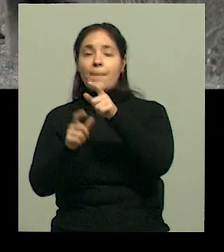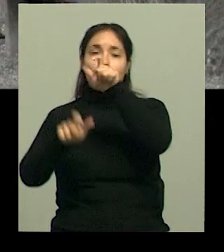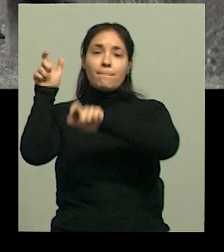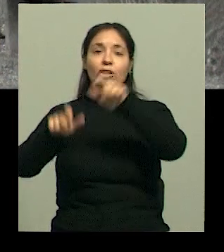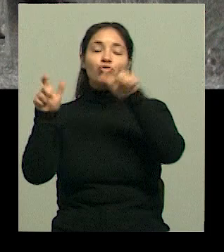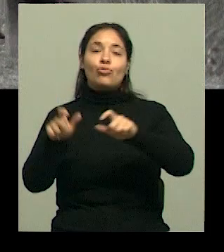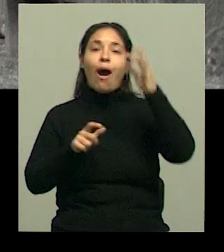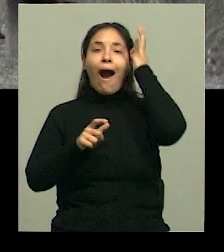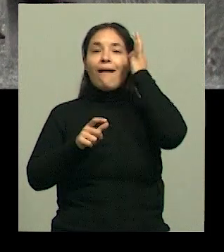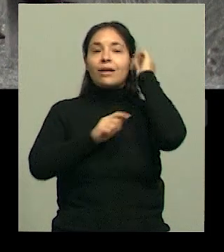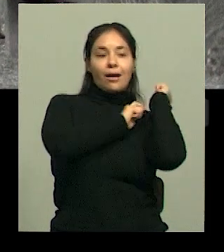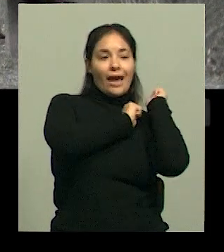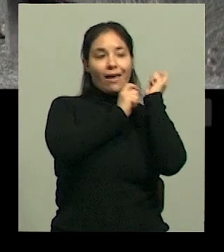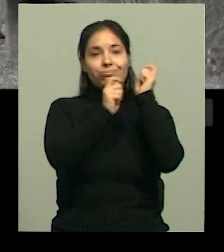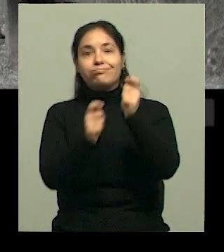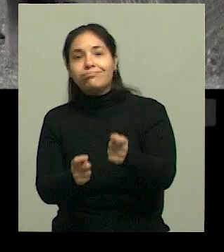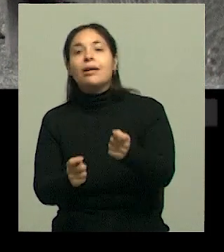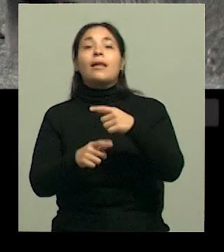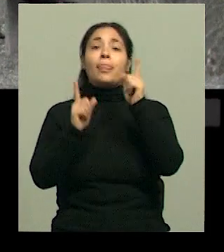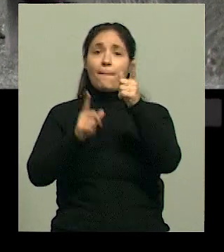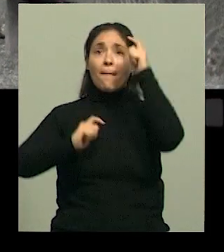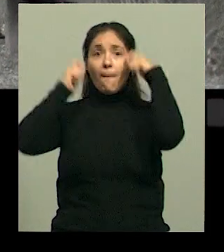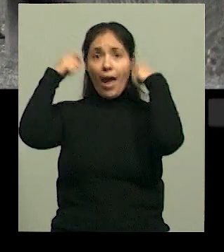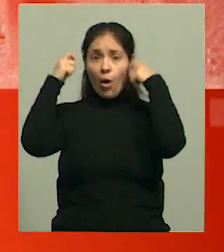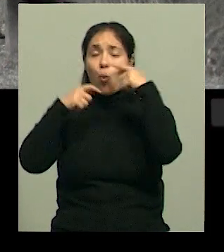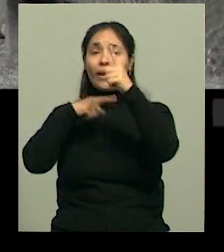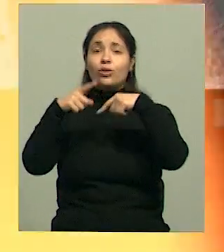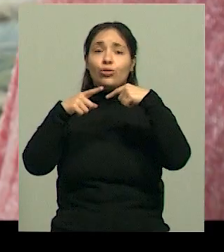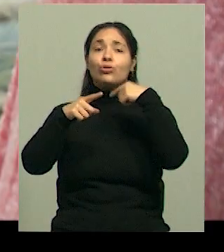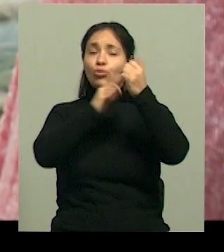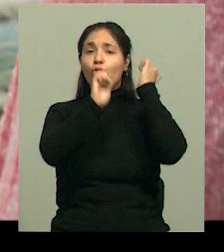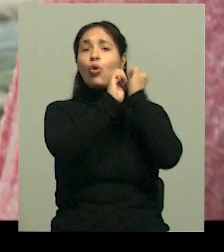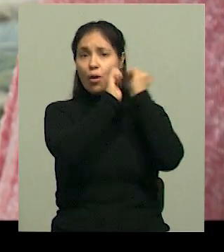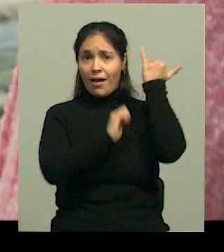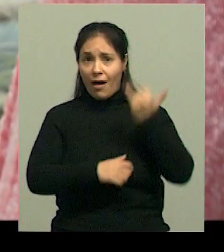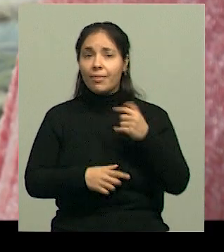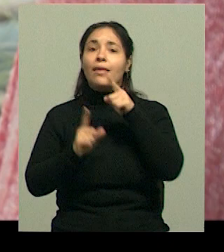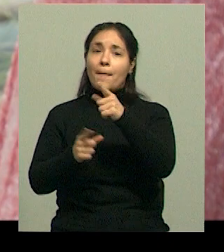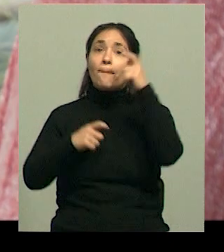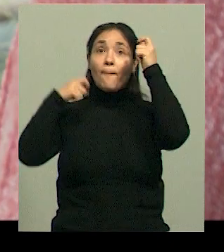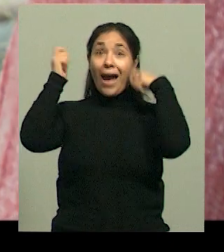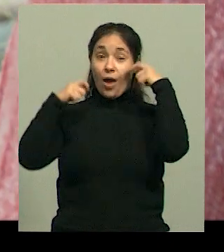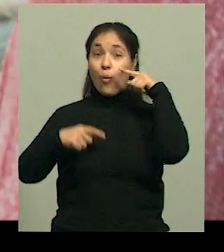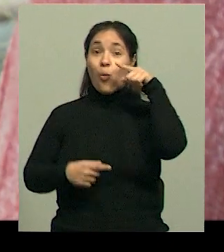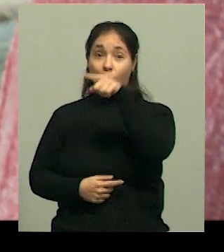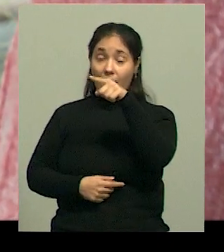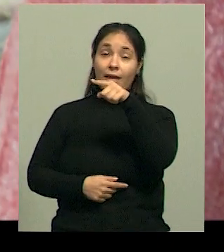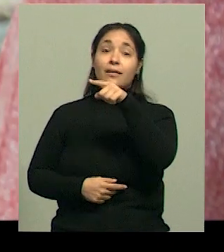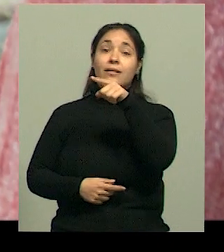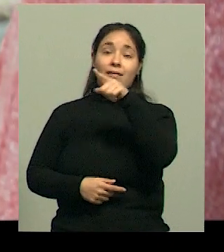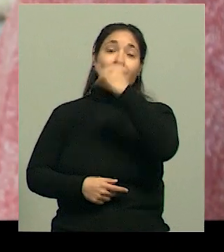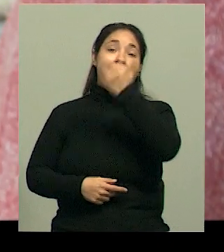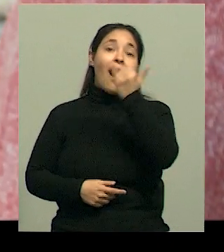de Paraguay, conjuntamente con Paraguay, que también el mismo Paraguay está haciendo una revisión